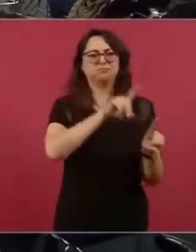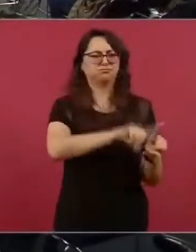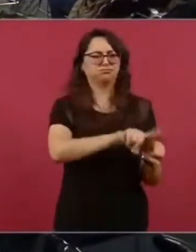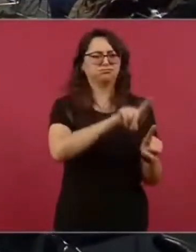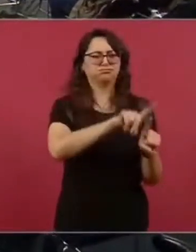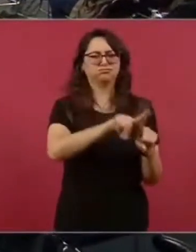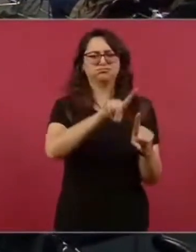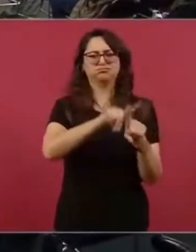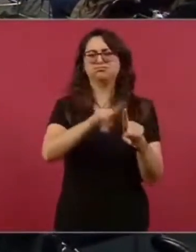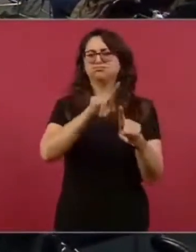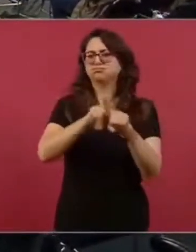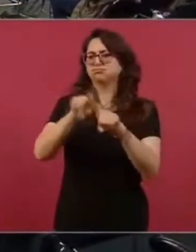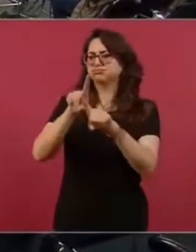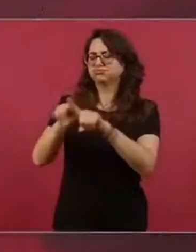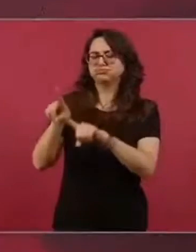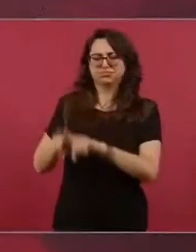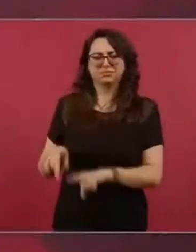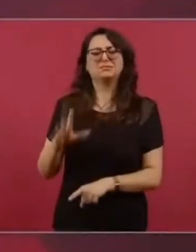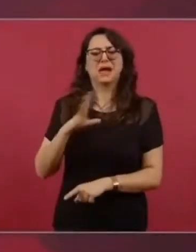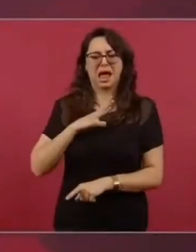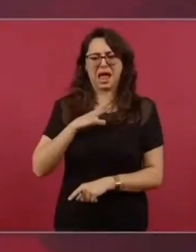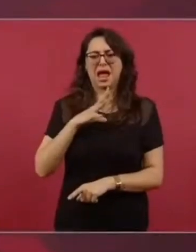de maíz